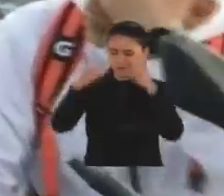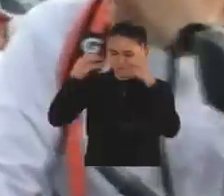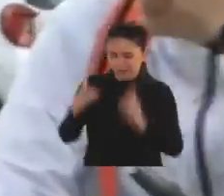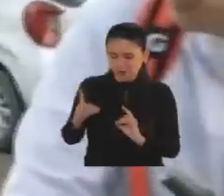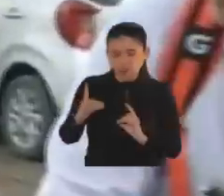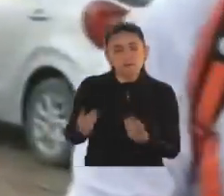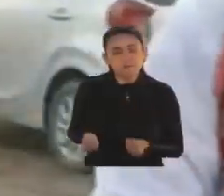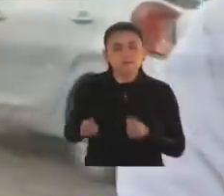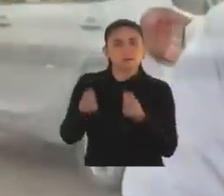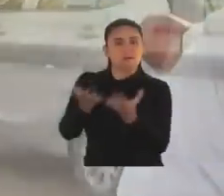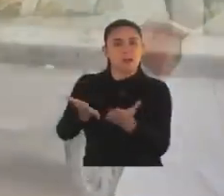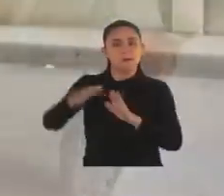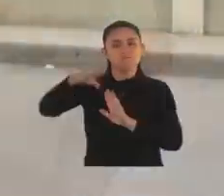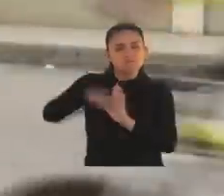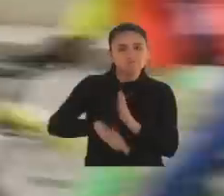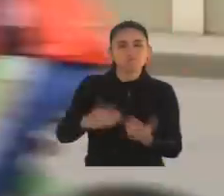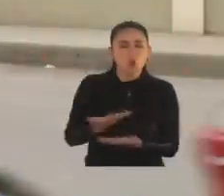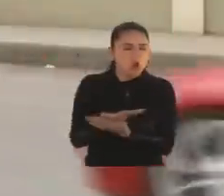región.